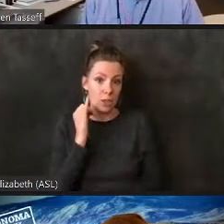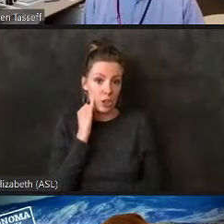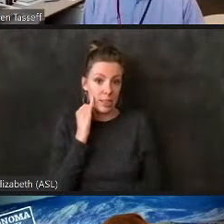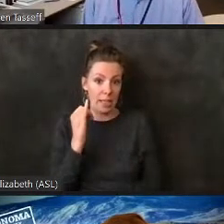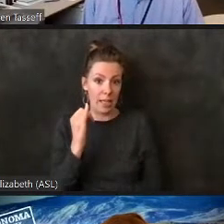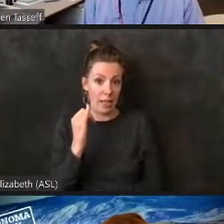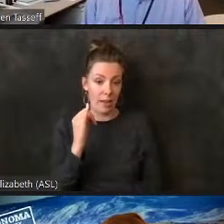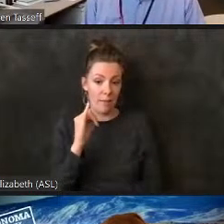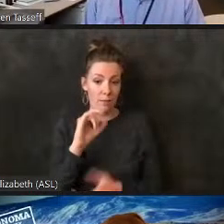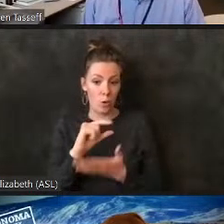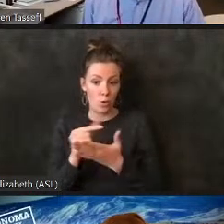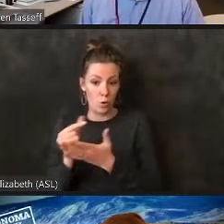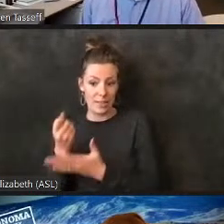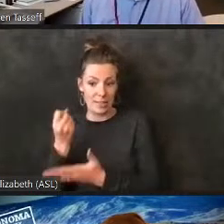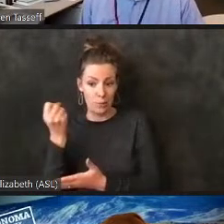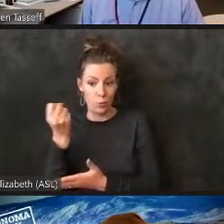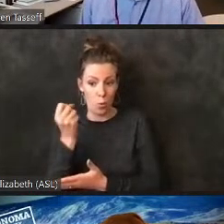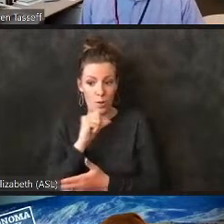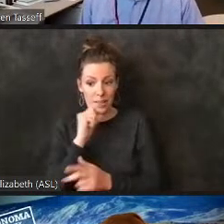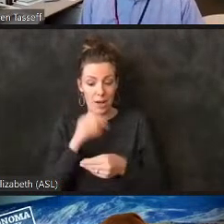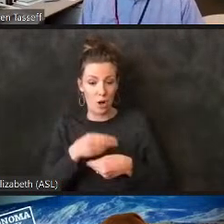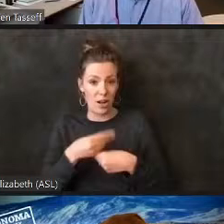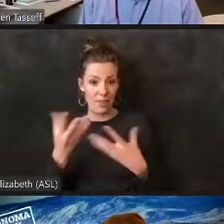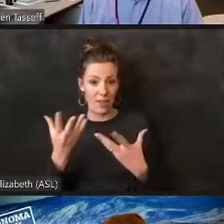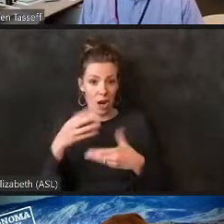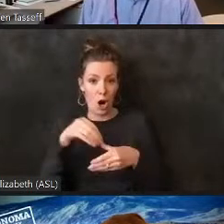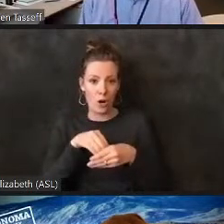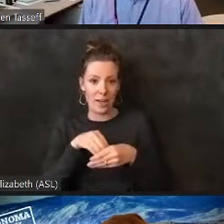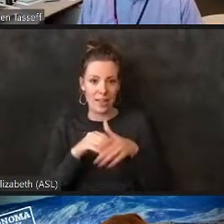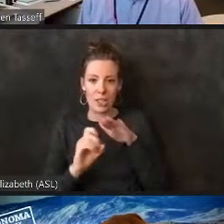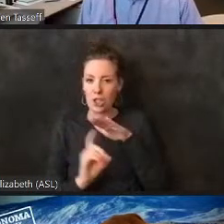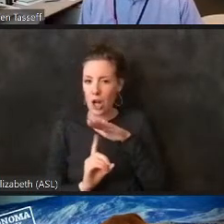va a impactar ese porcentaje.